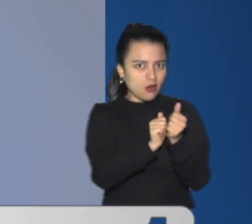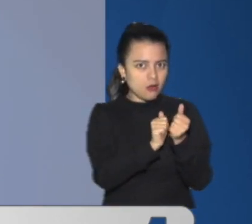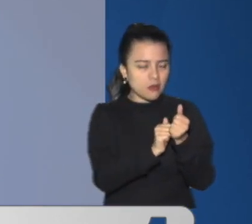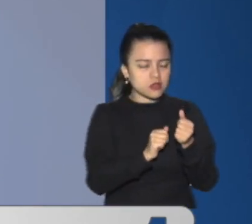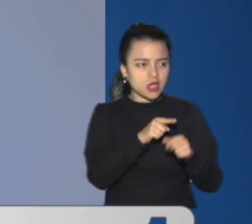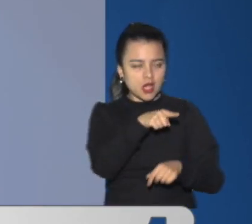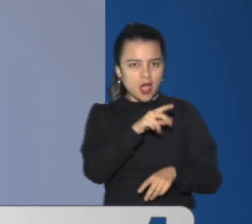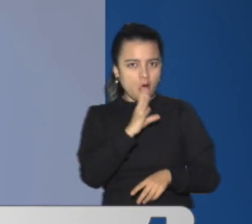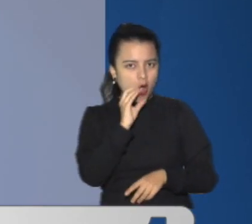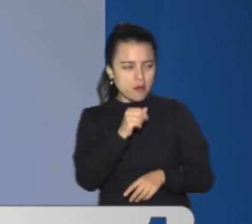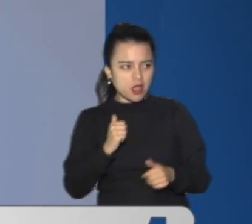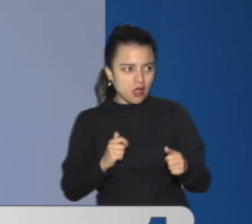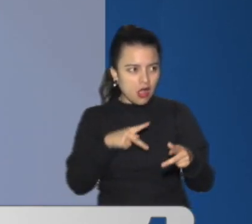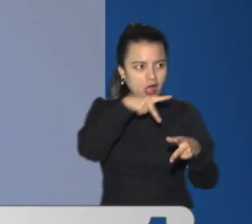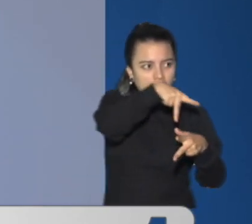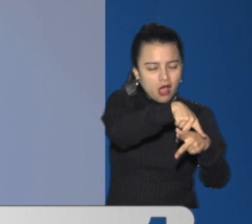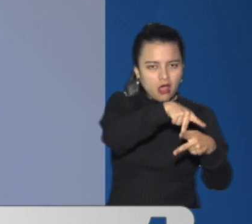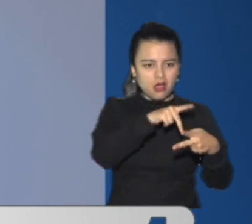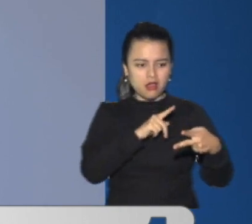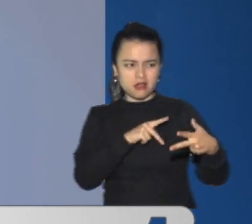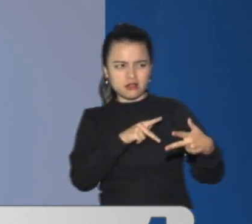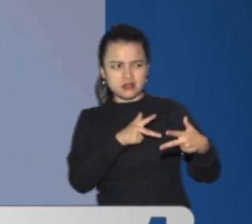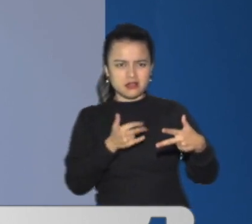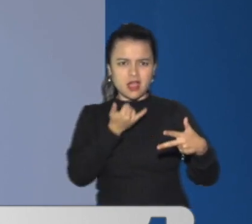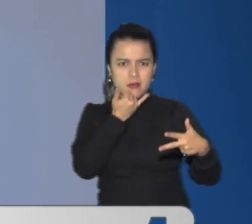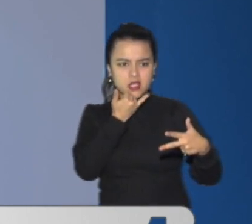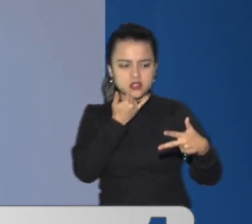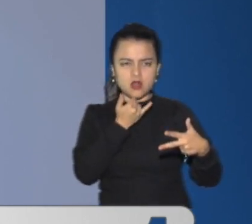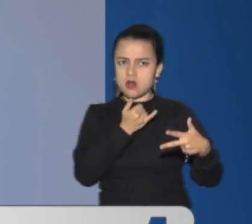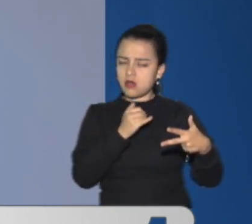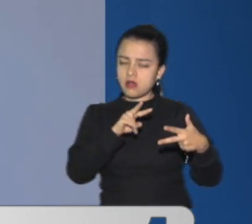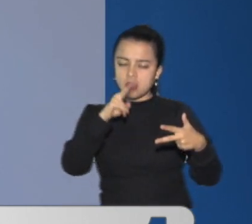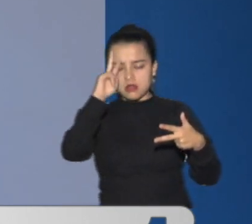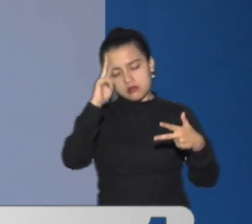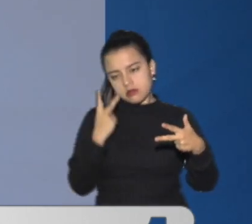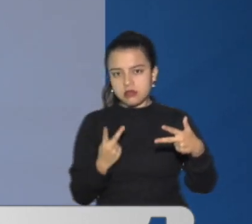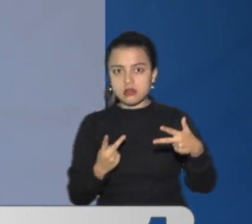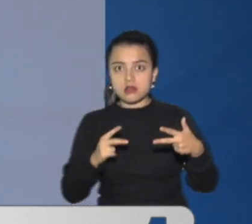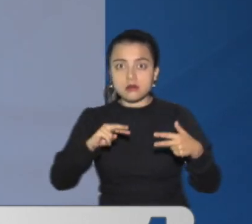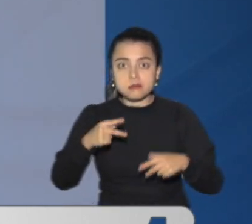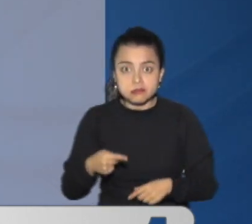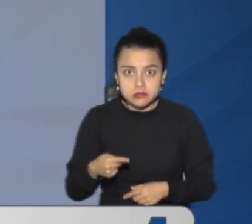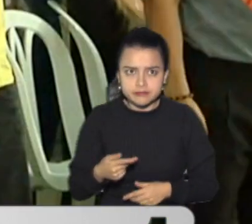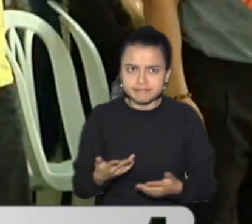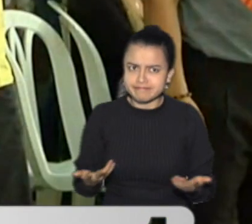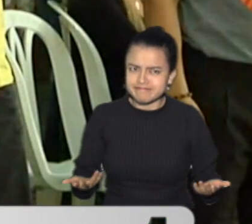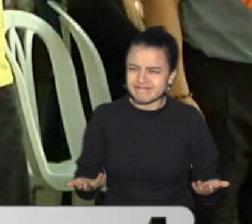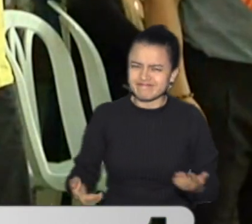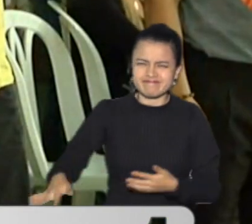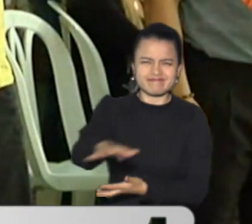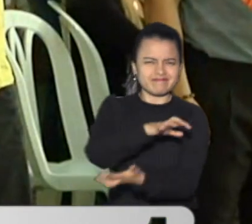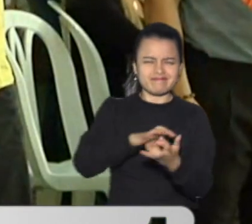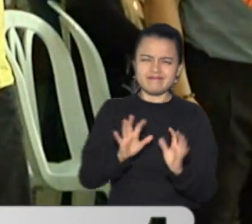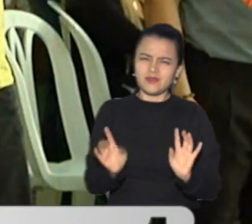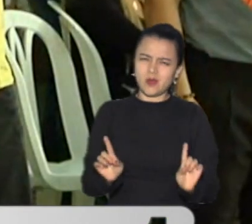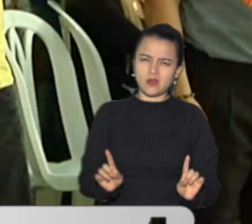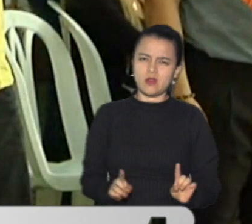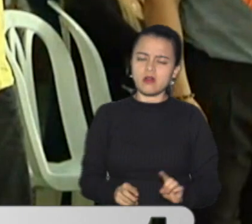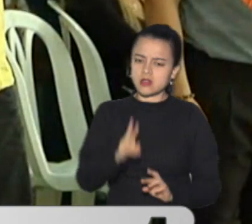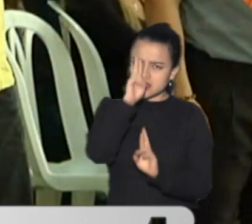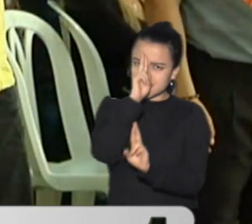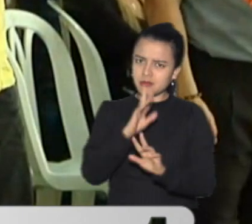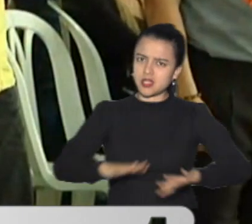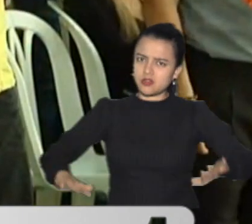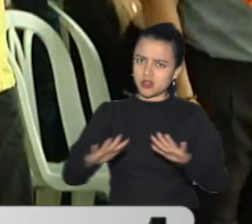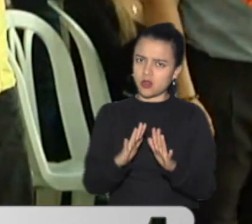hacen un llamado a la calma y al respeto por la autoridad vial. Y finalmente, en más noticias, a las 11 y 19 de la